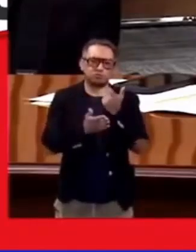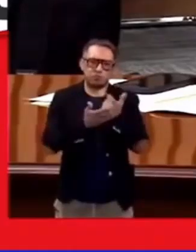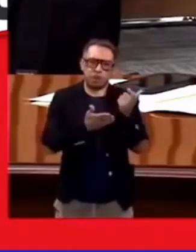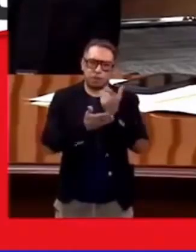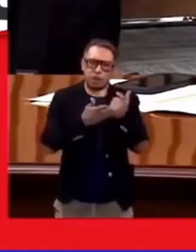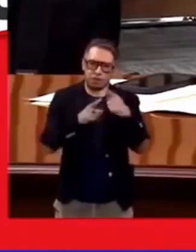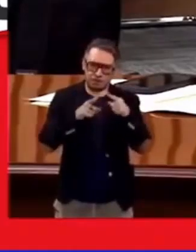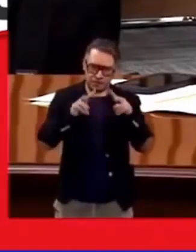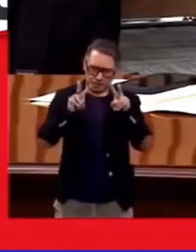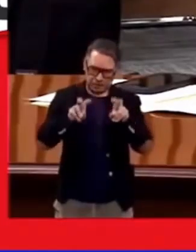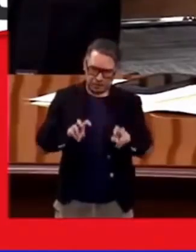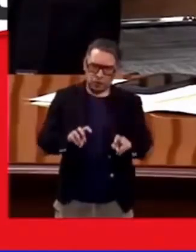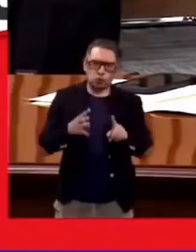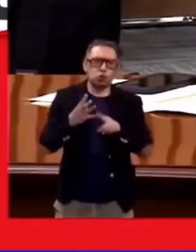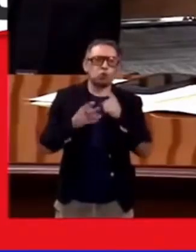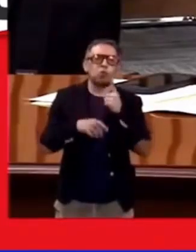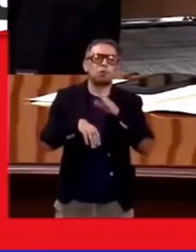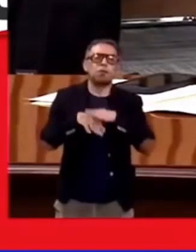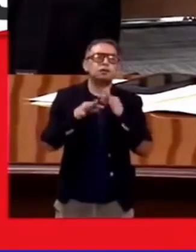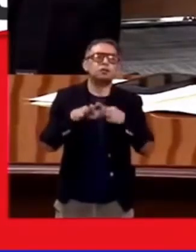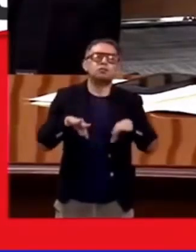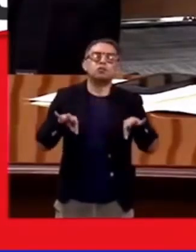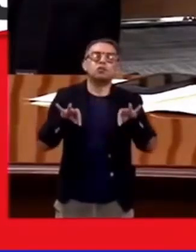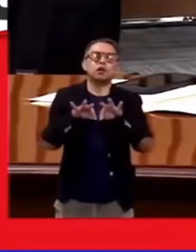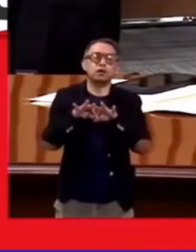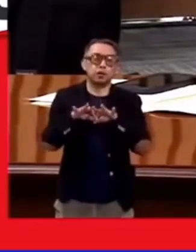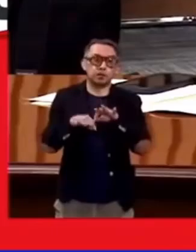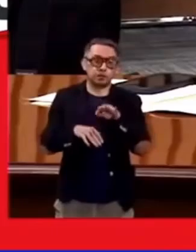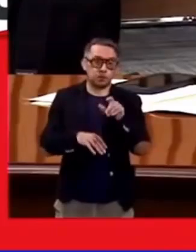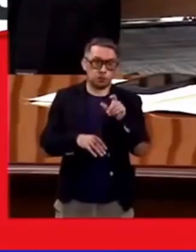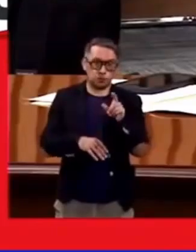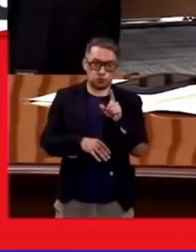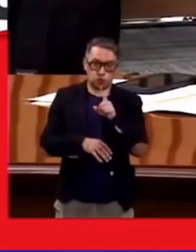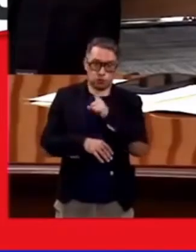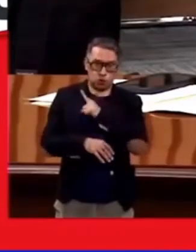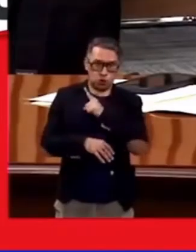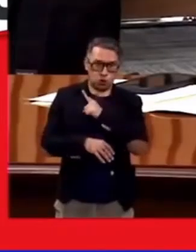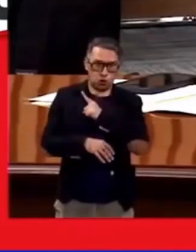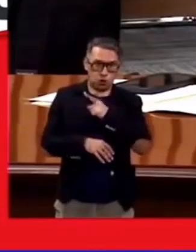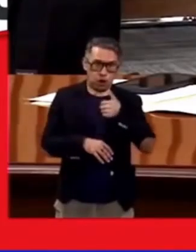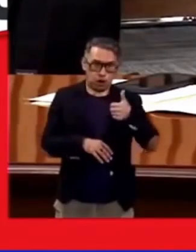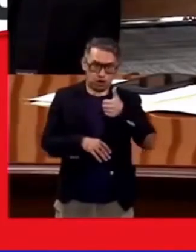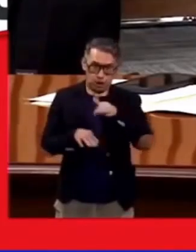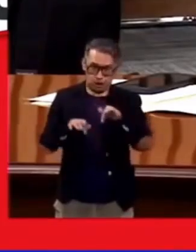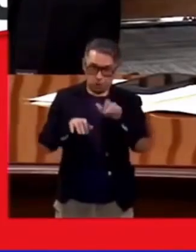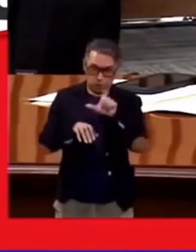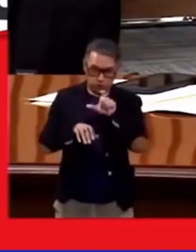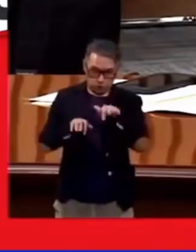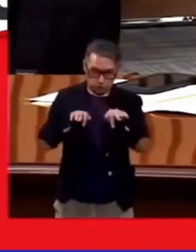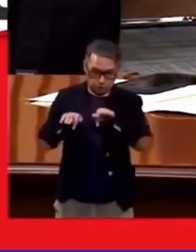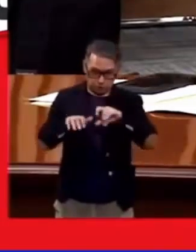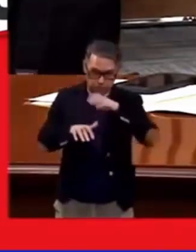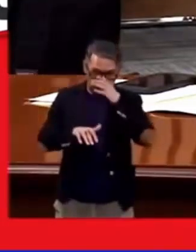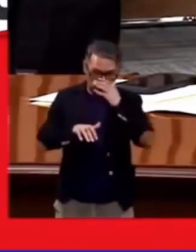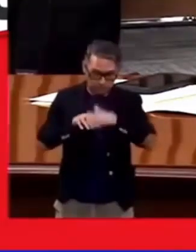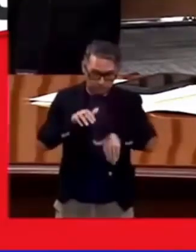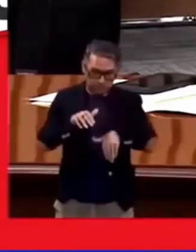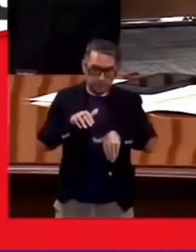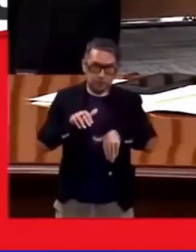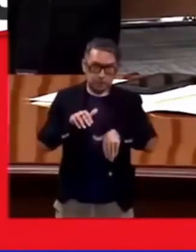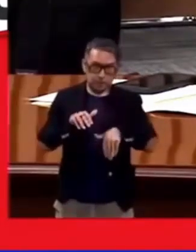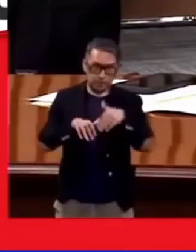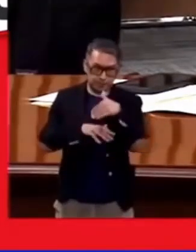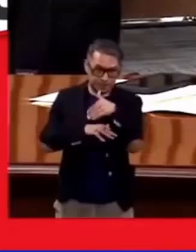el seguro de separación individualizado, que aquí está